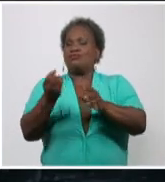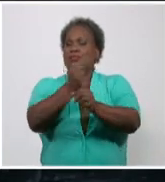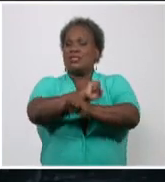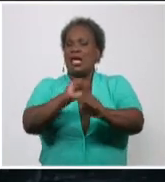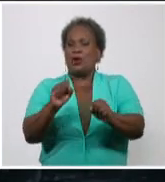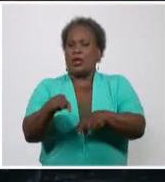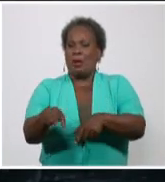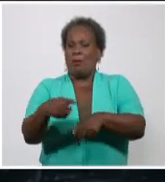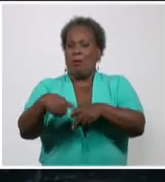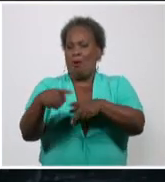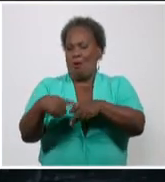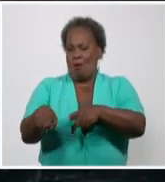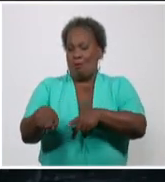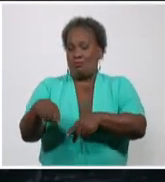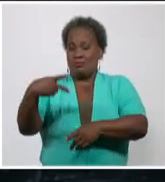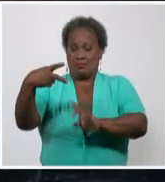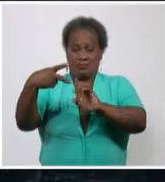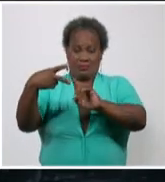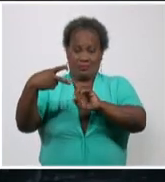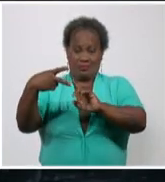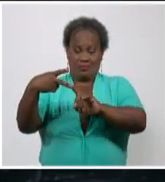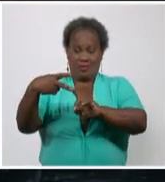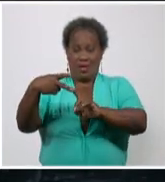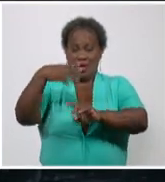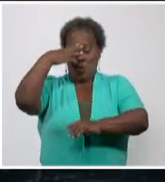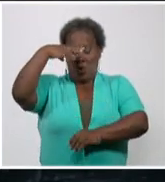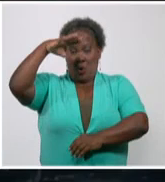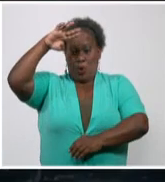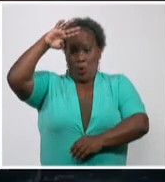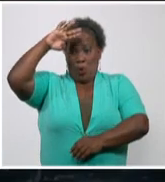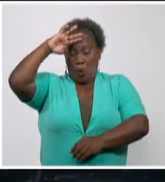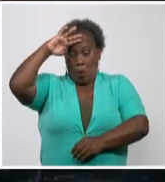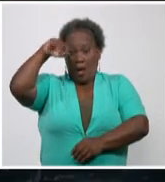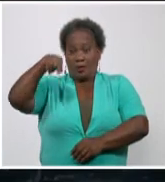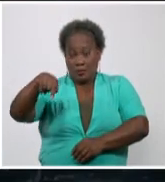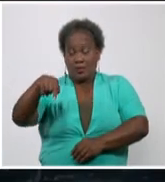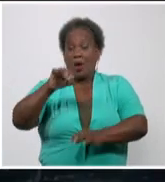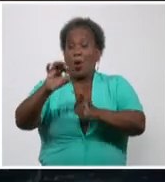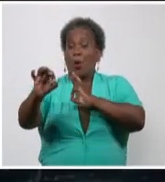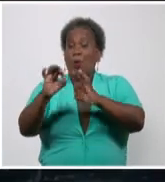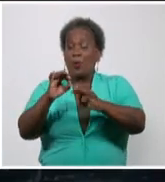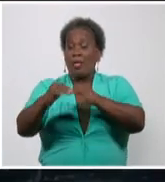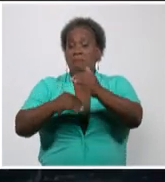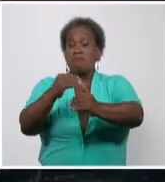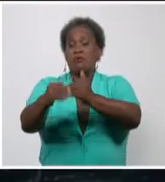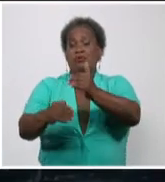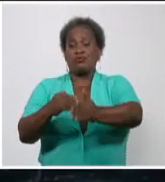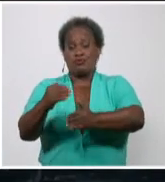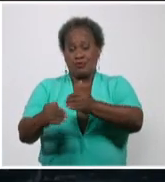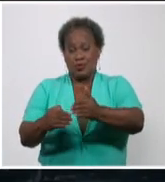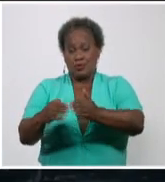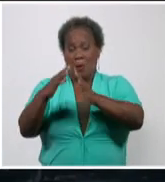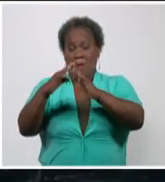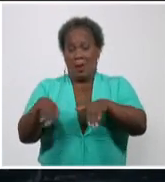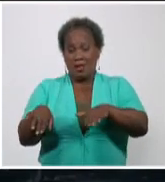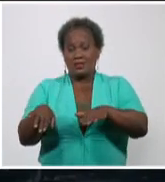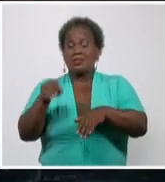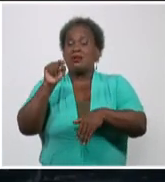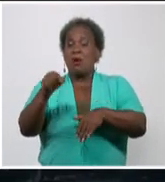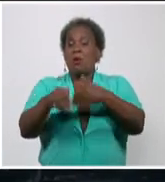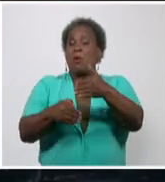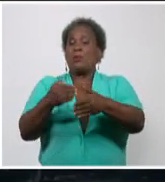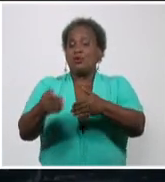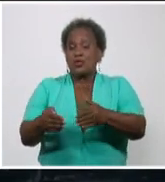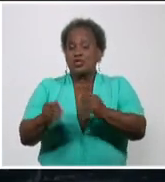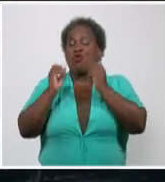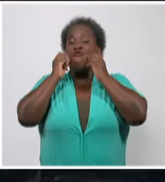carne propia. Y en segundo lugar, porque la isla todavía es garante del proceso colombiano de paz. Es un proceso vivo a pesar de que